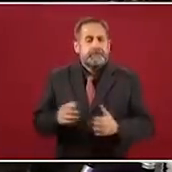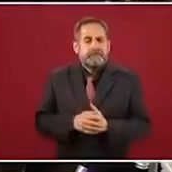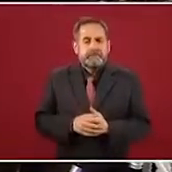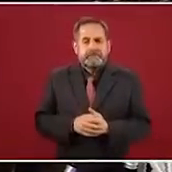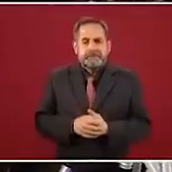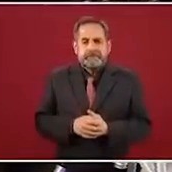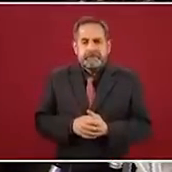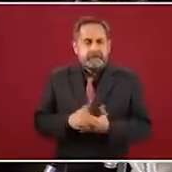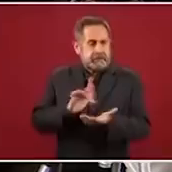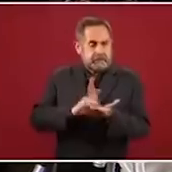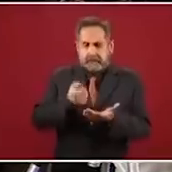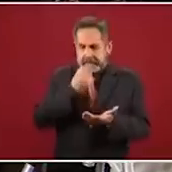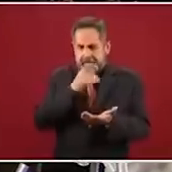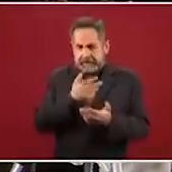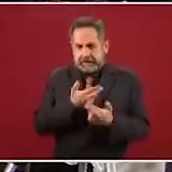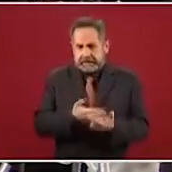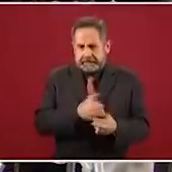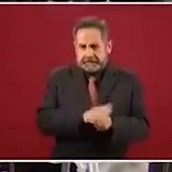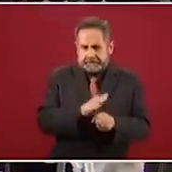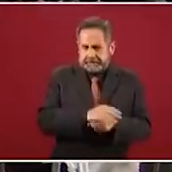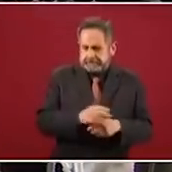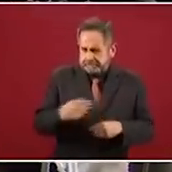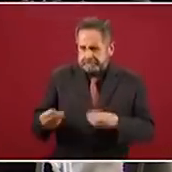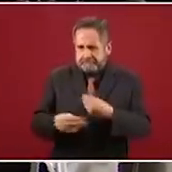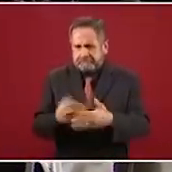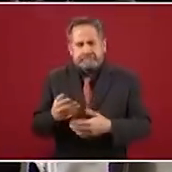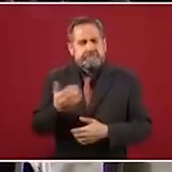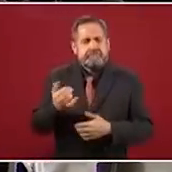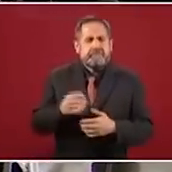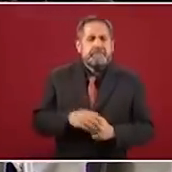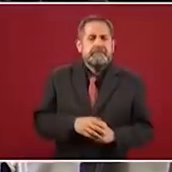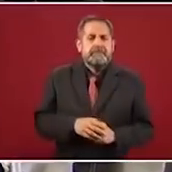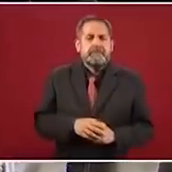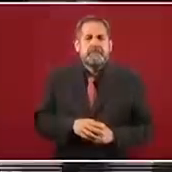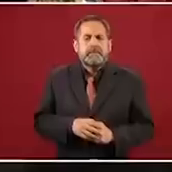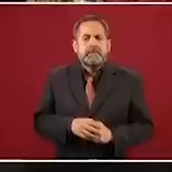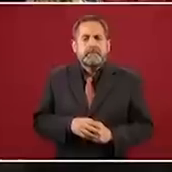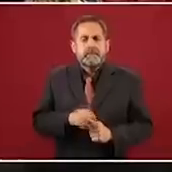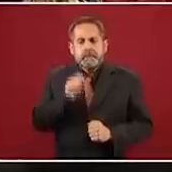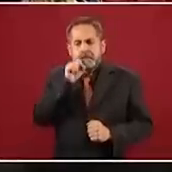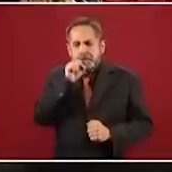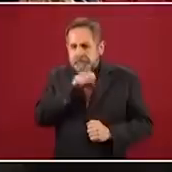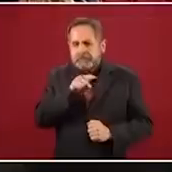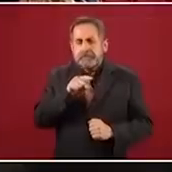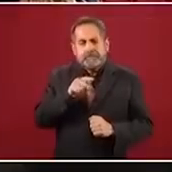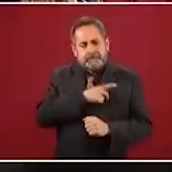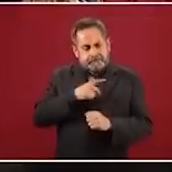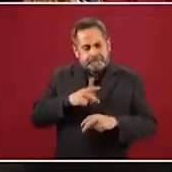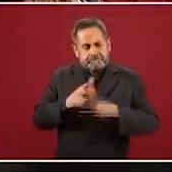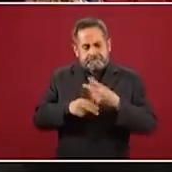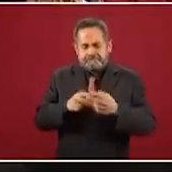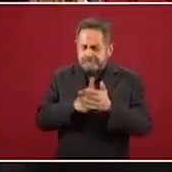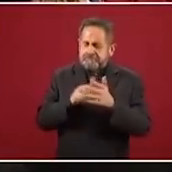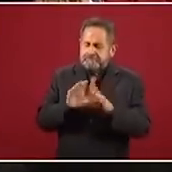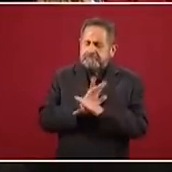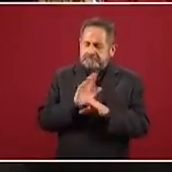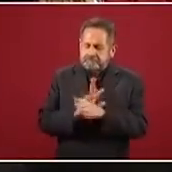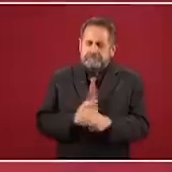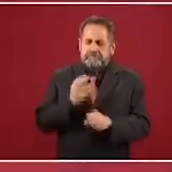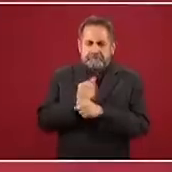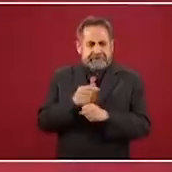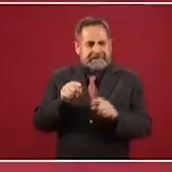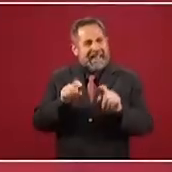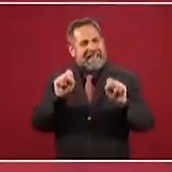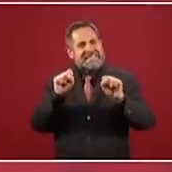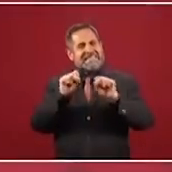abasto de medicamentos, y tenemos que perfeccionar el